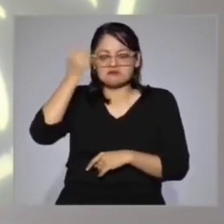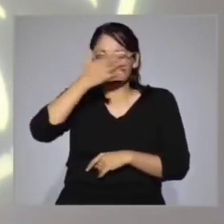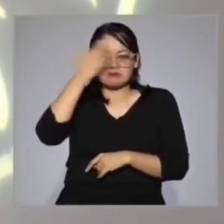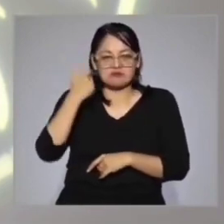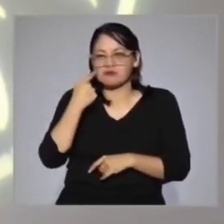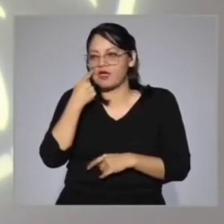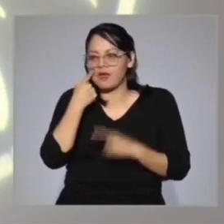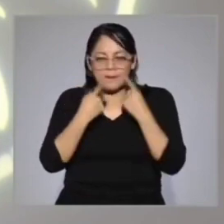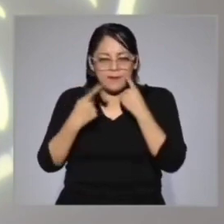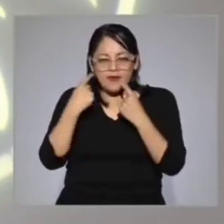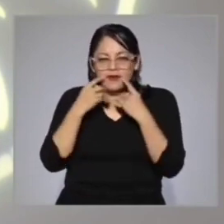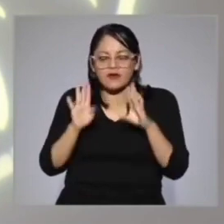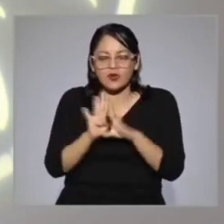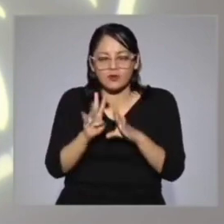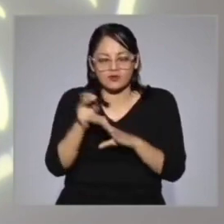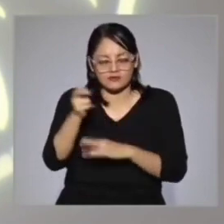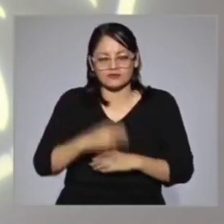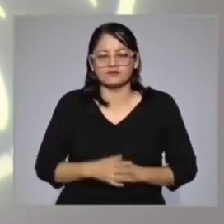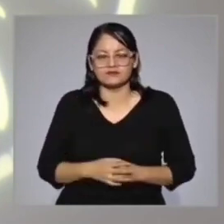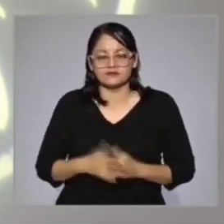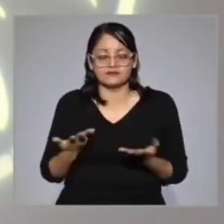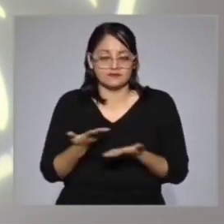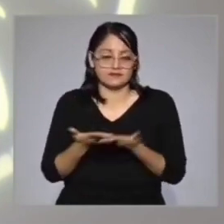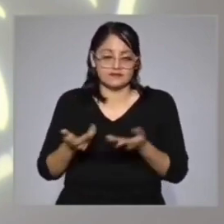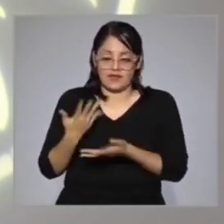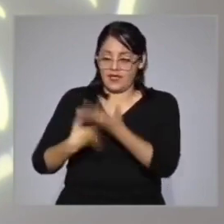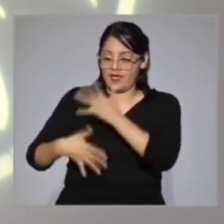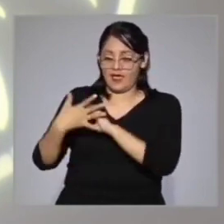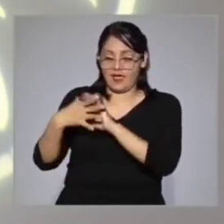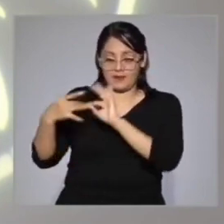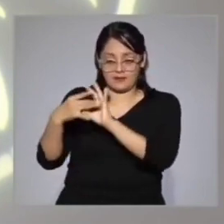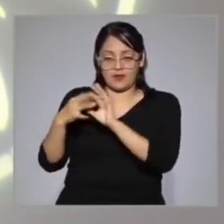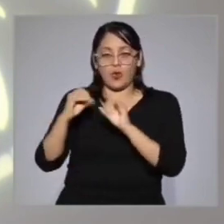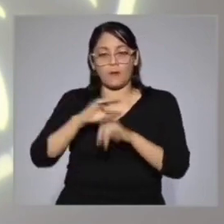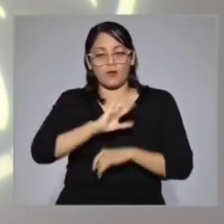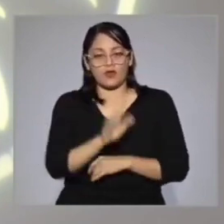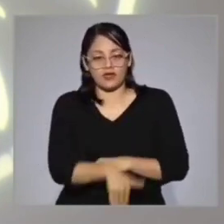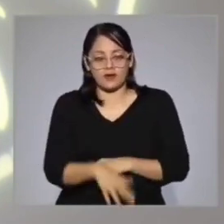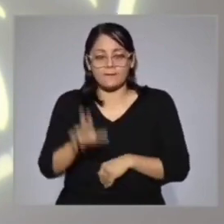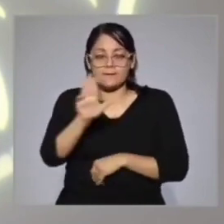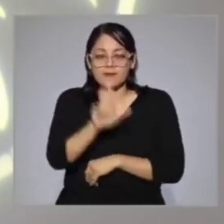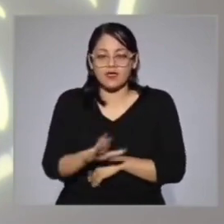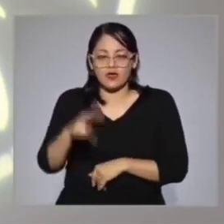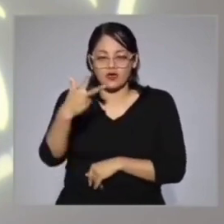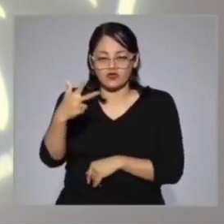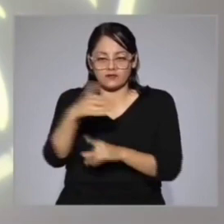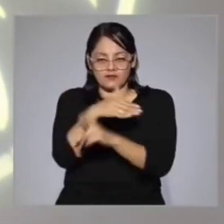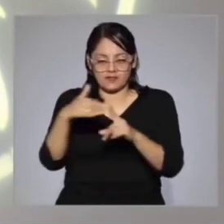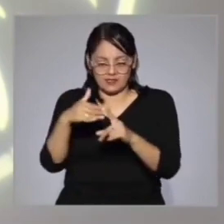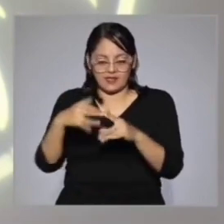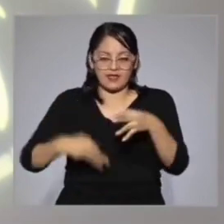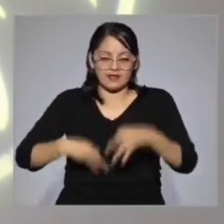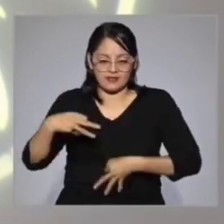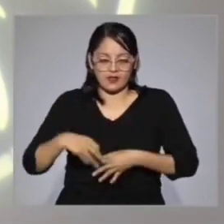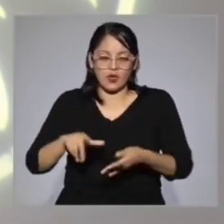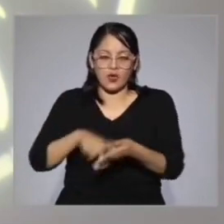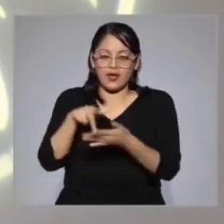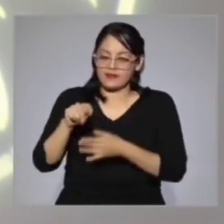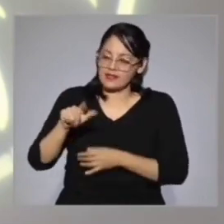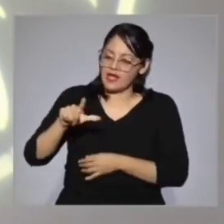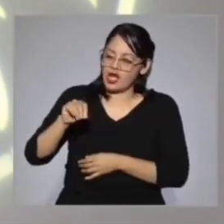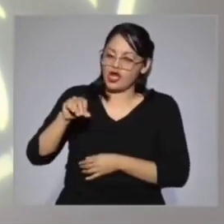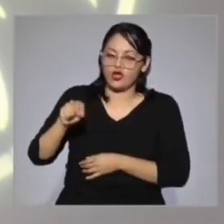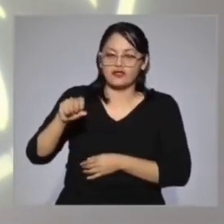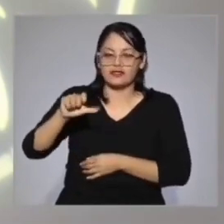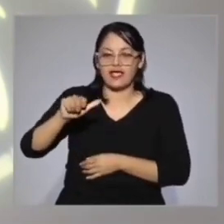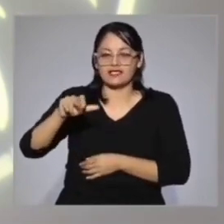violencia que se está ejerciendo a través de ellas. Hablar o morir los miércoles a las 8:30 de la noche en el telón de asfalto. El telón de